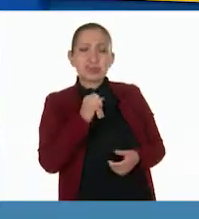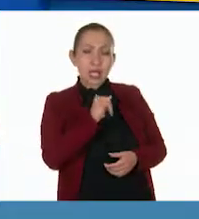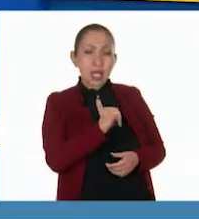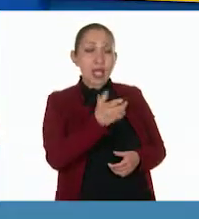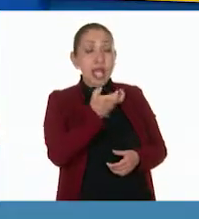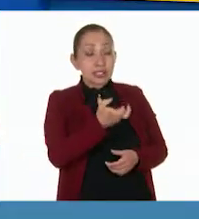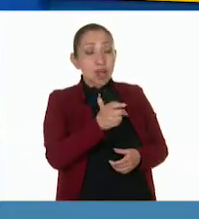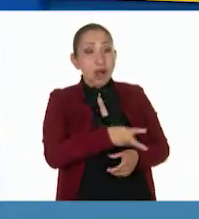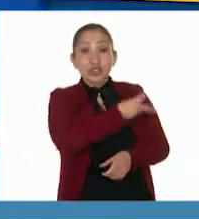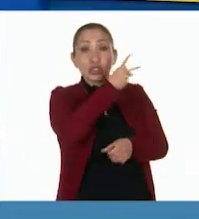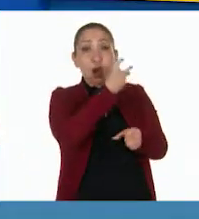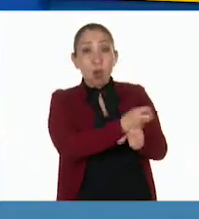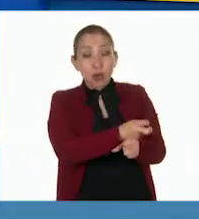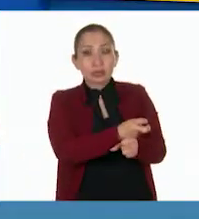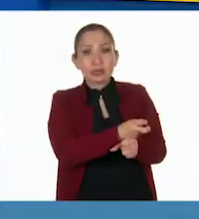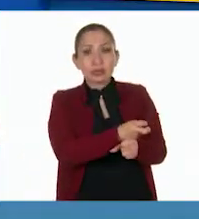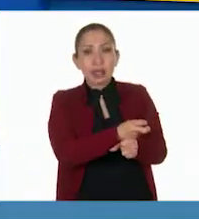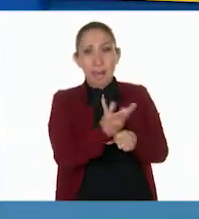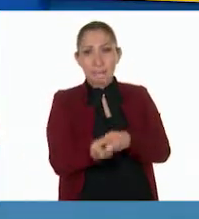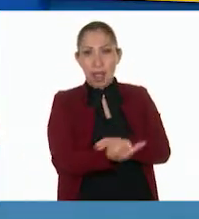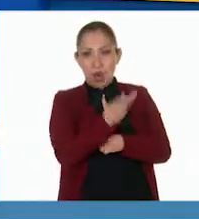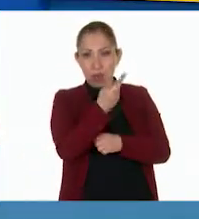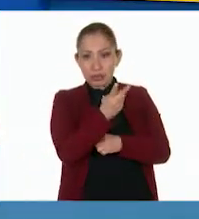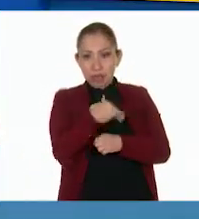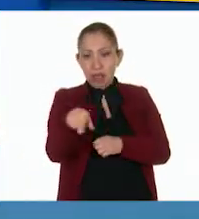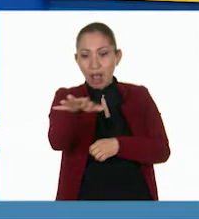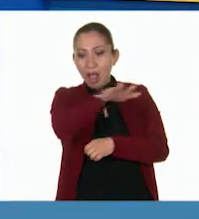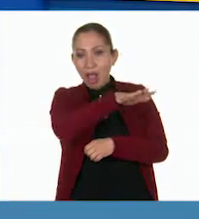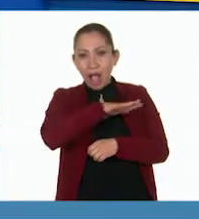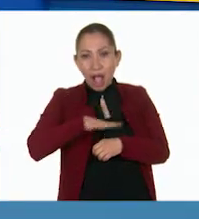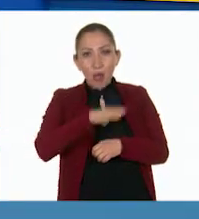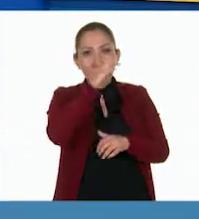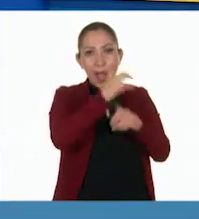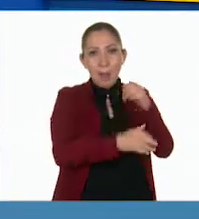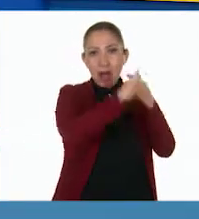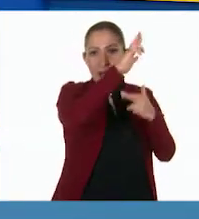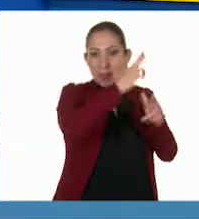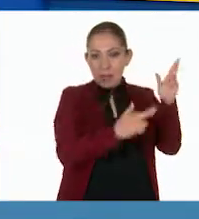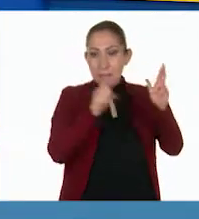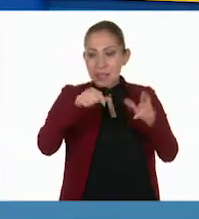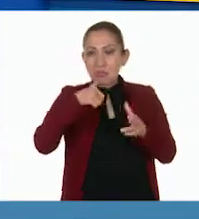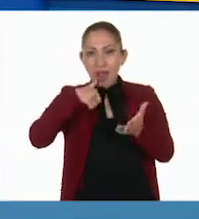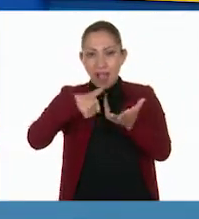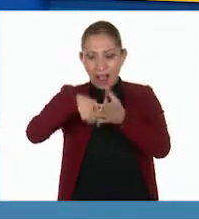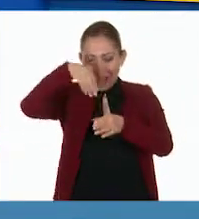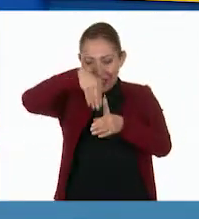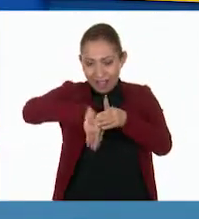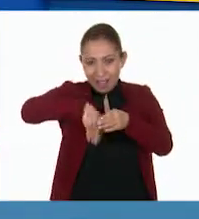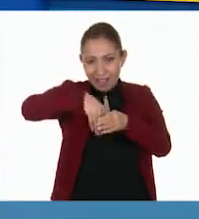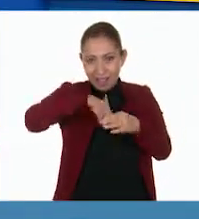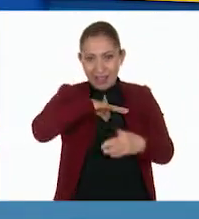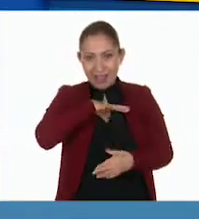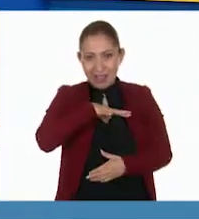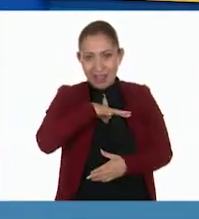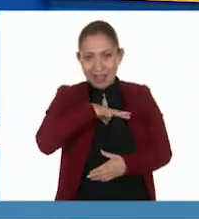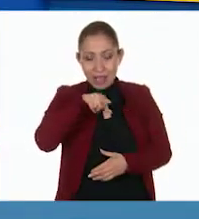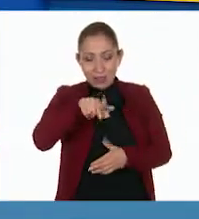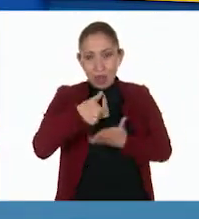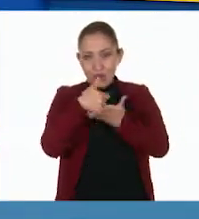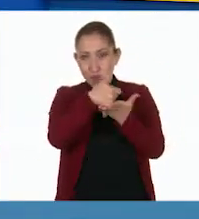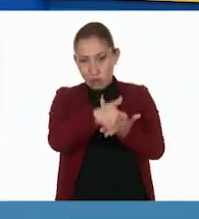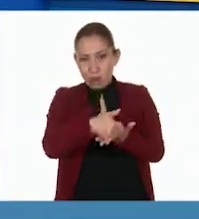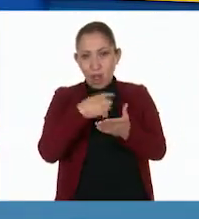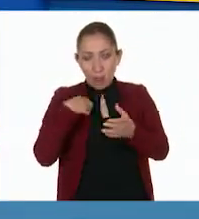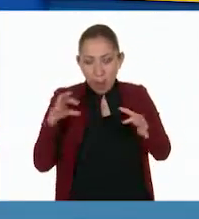nos lleva a la segunda gran pregunta que planteaba el contexto postrevolucionario en ese sobre que tú tienes en las manos. Estos nos ayudarán a